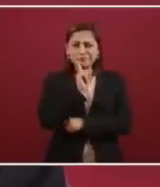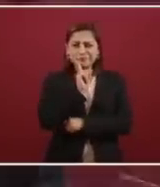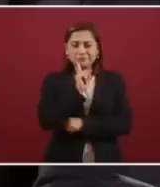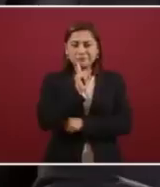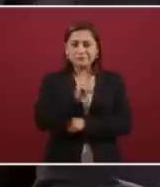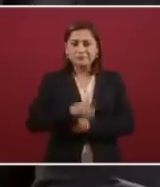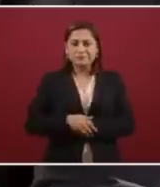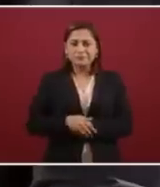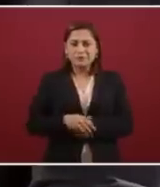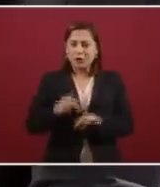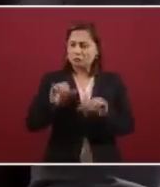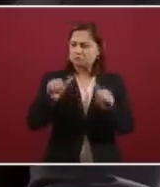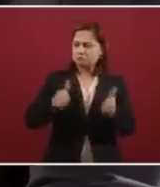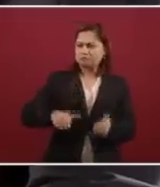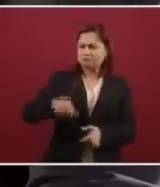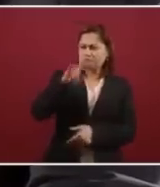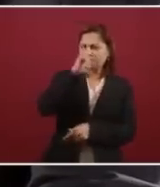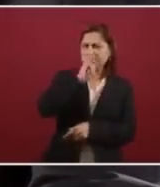guapas